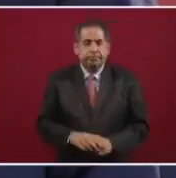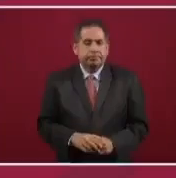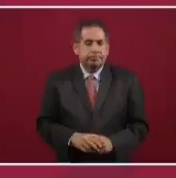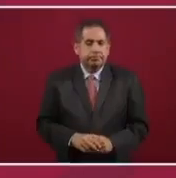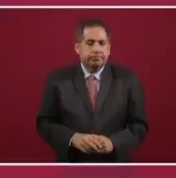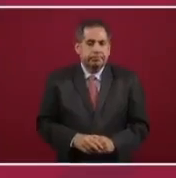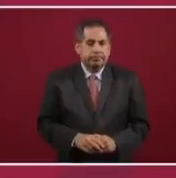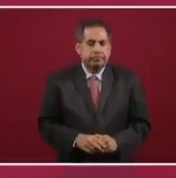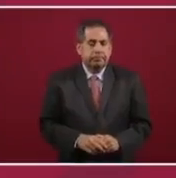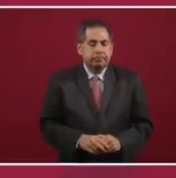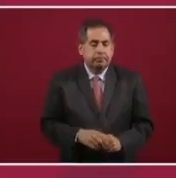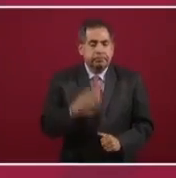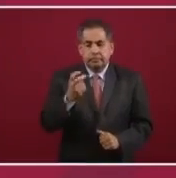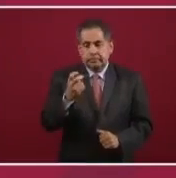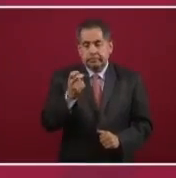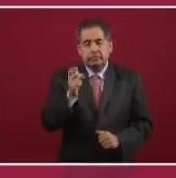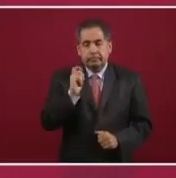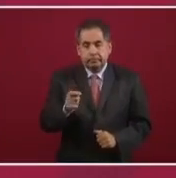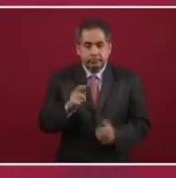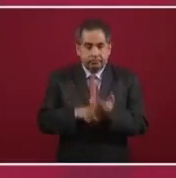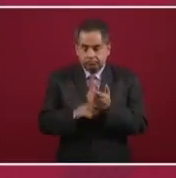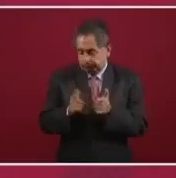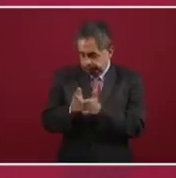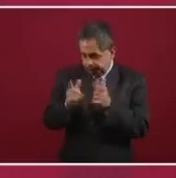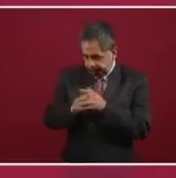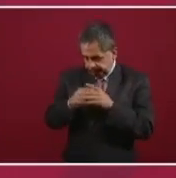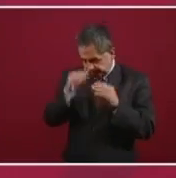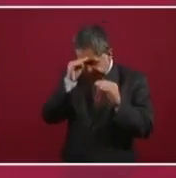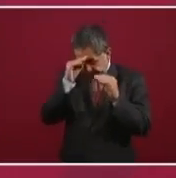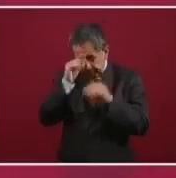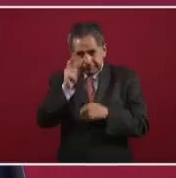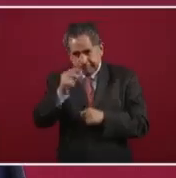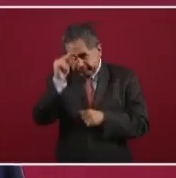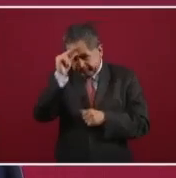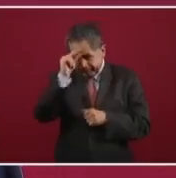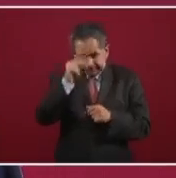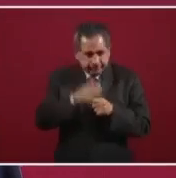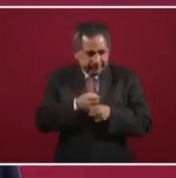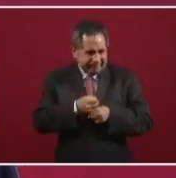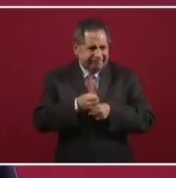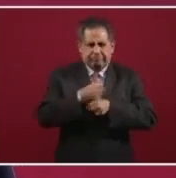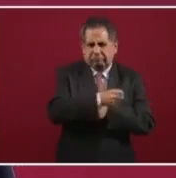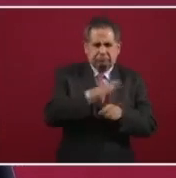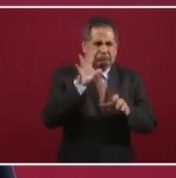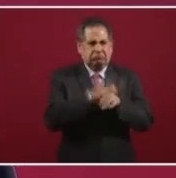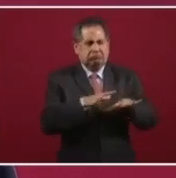Y para eso la inteligencia, más que la fuerza.